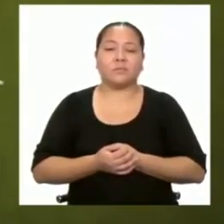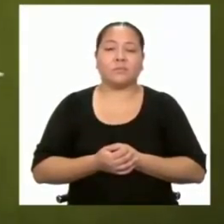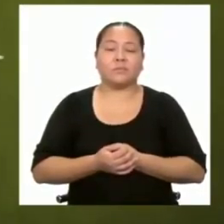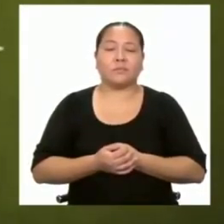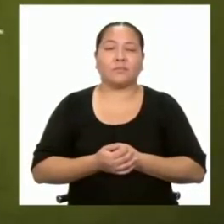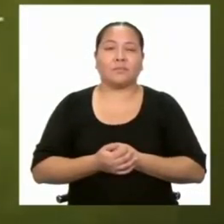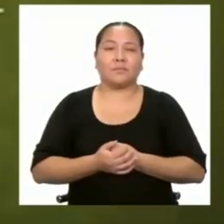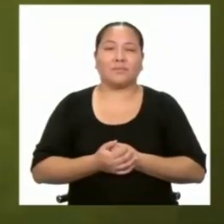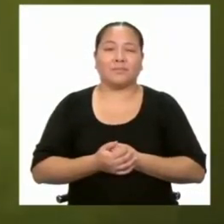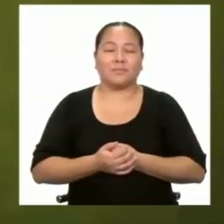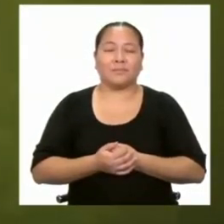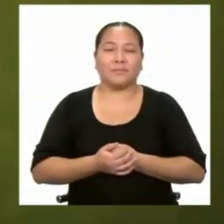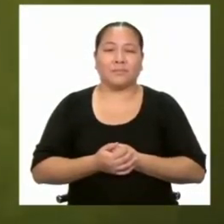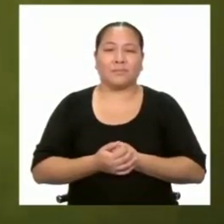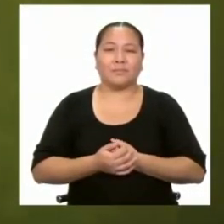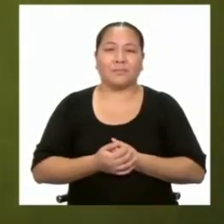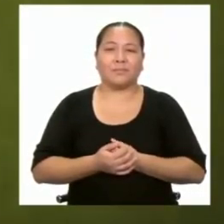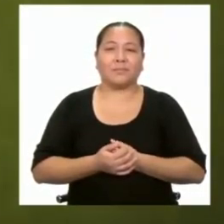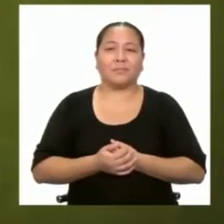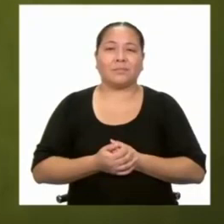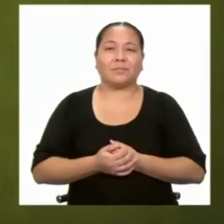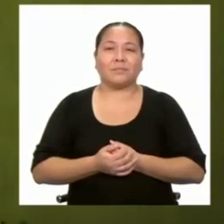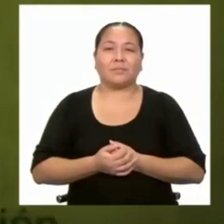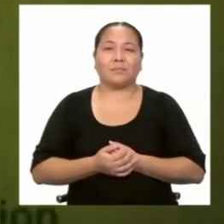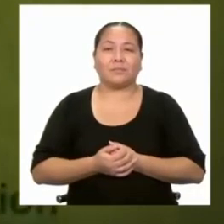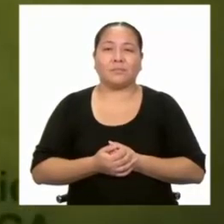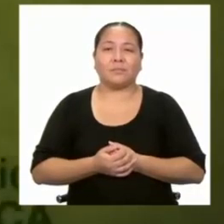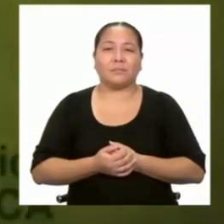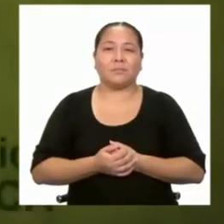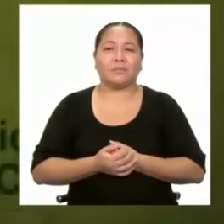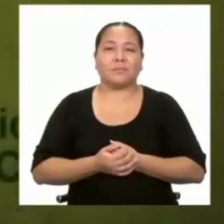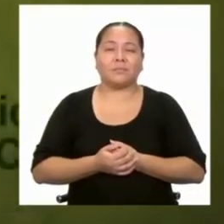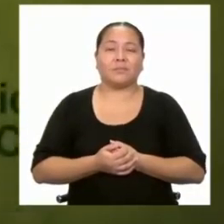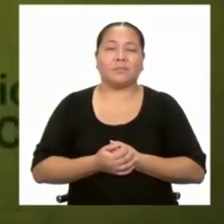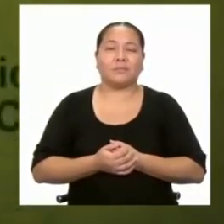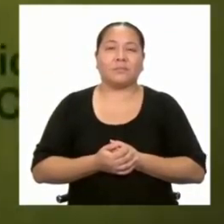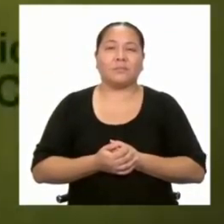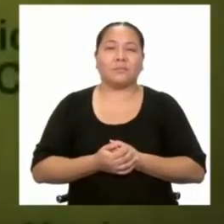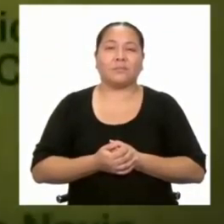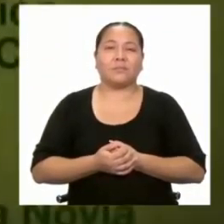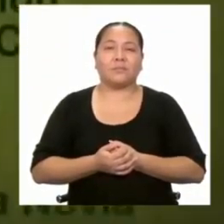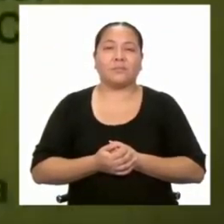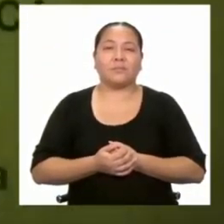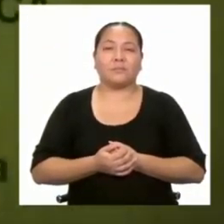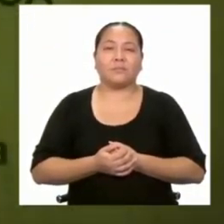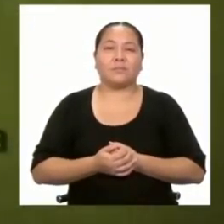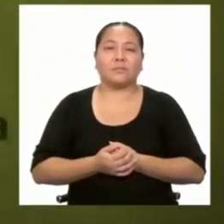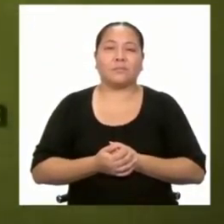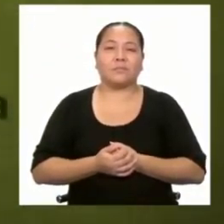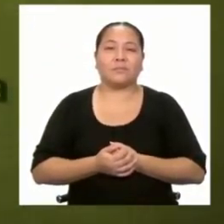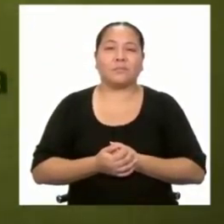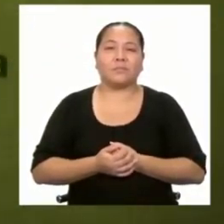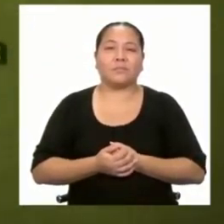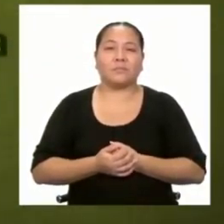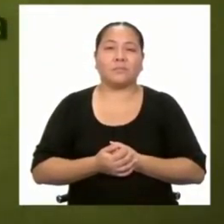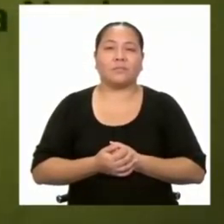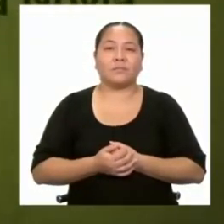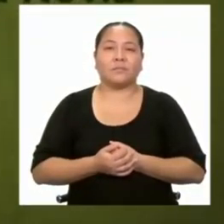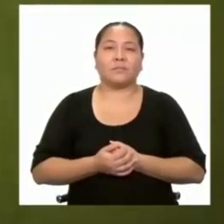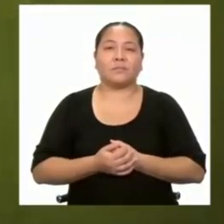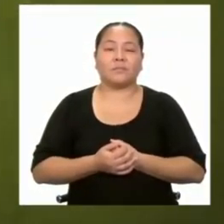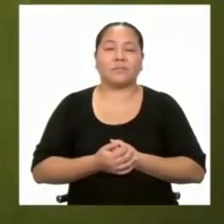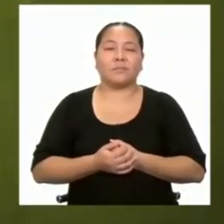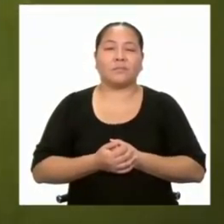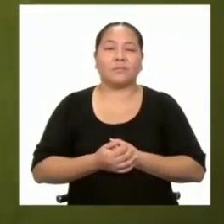Thank you.